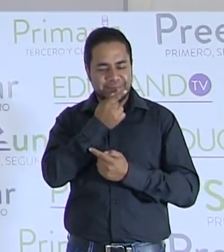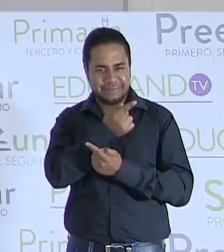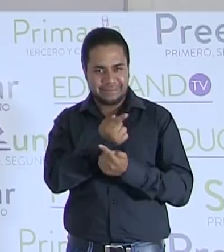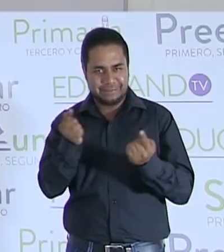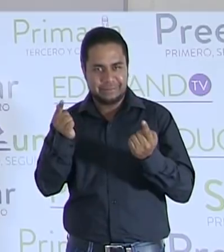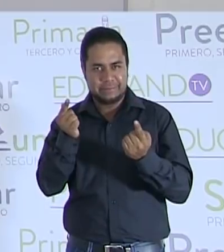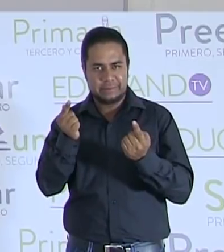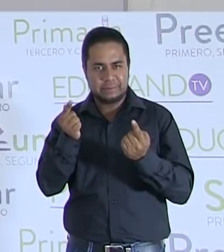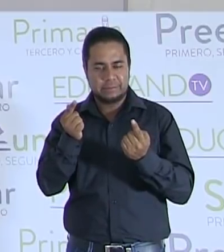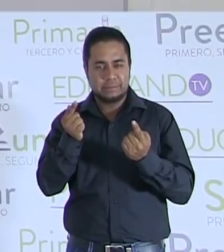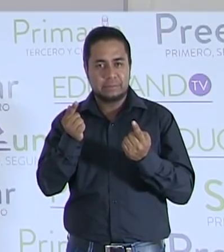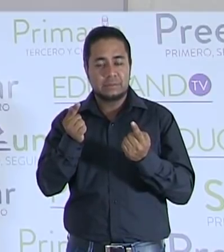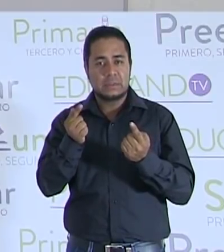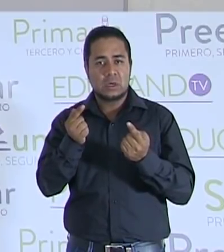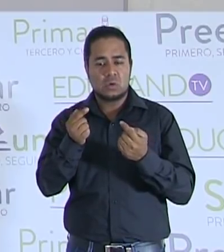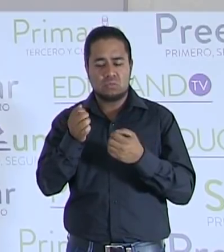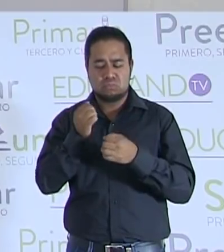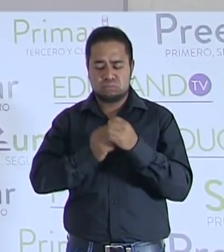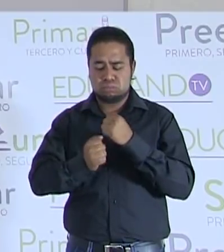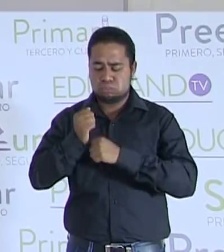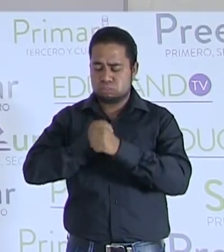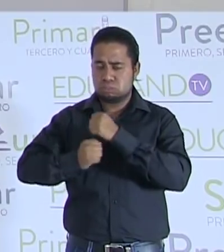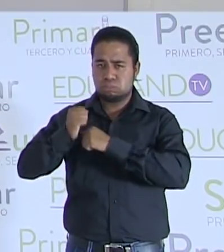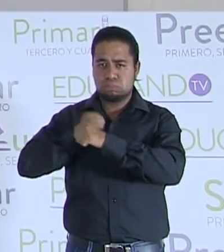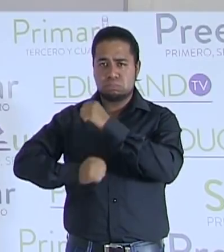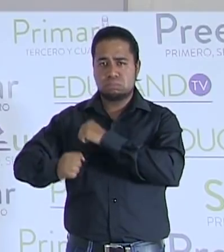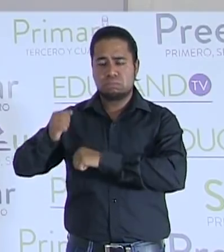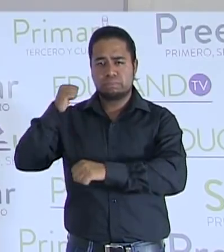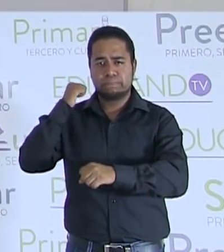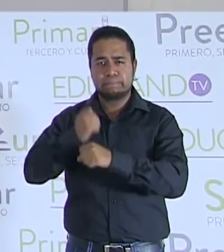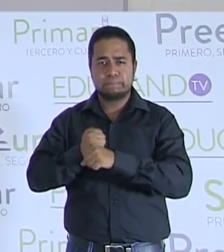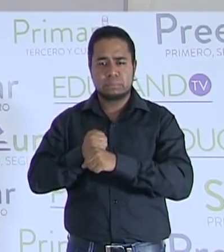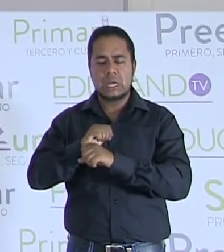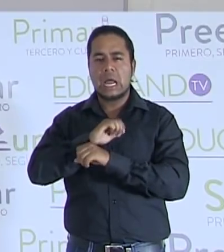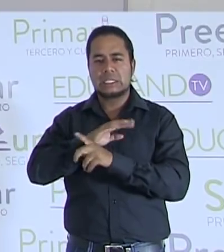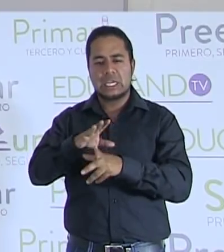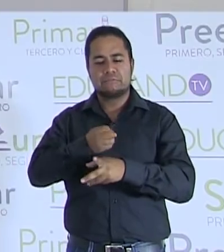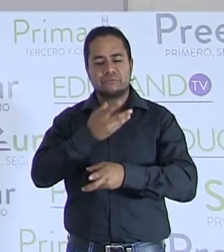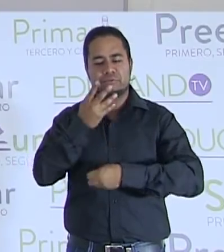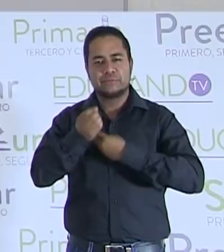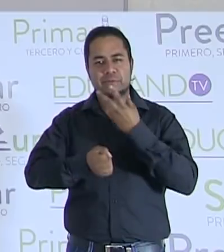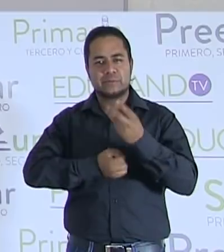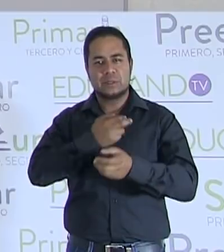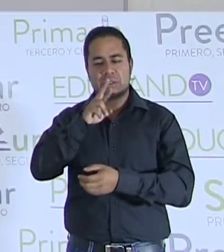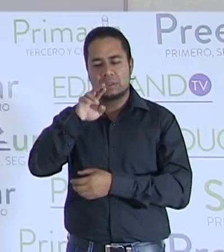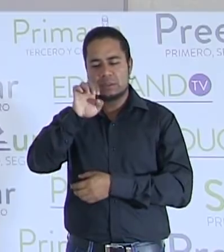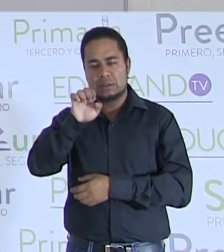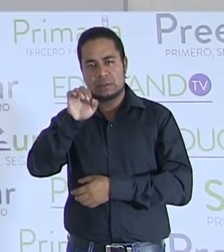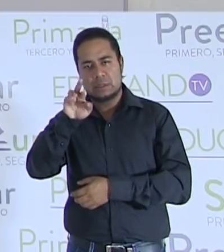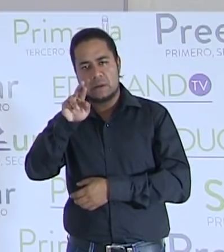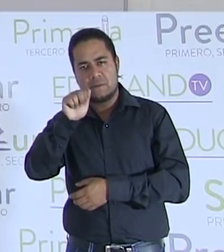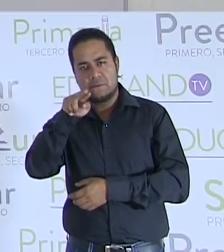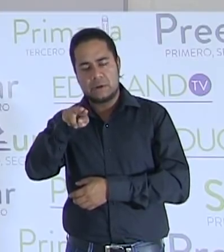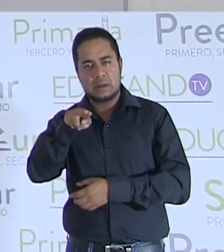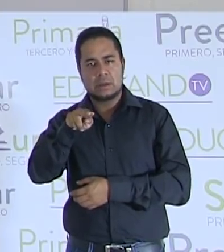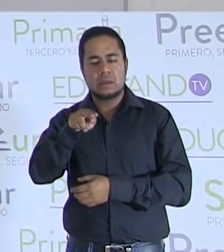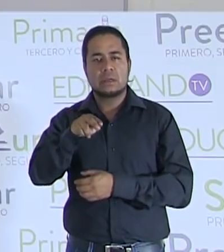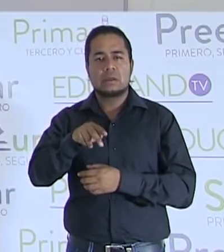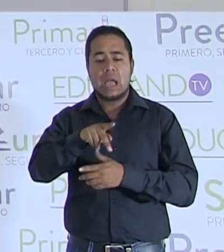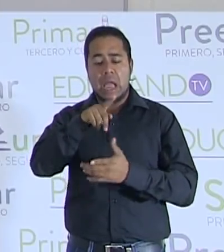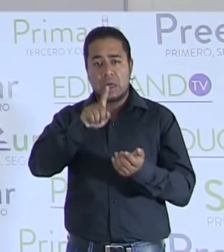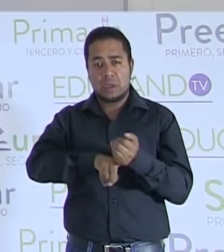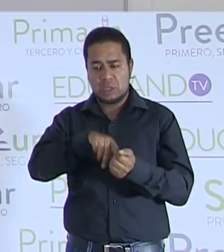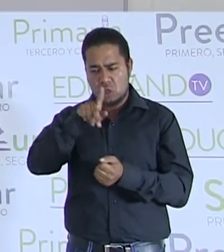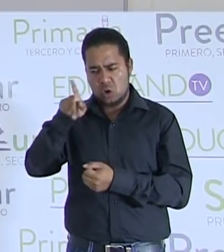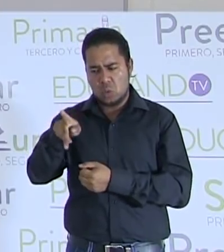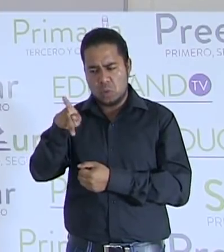hace muchos, muchos años ya se decían los refranes. Los decían todos los pueblos